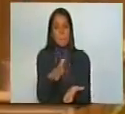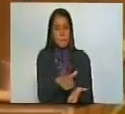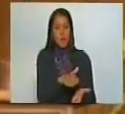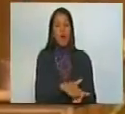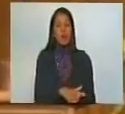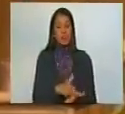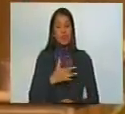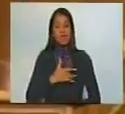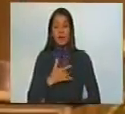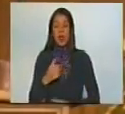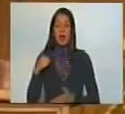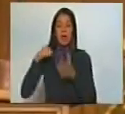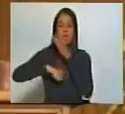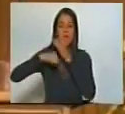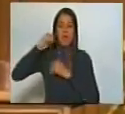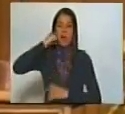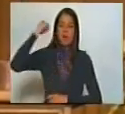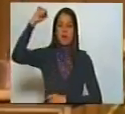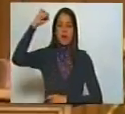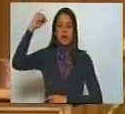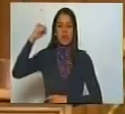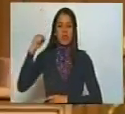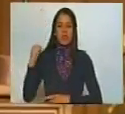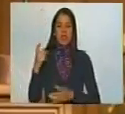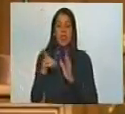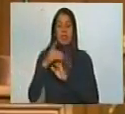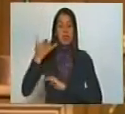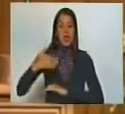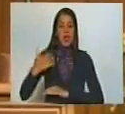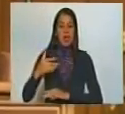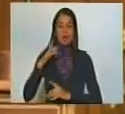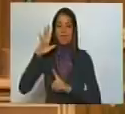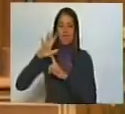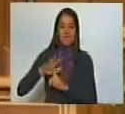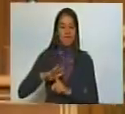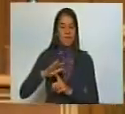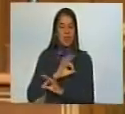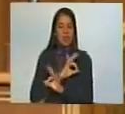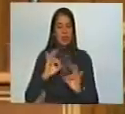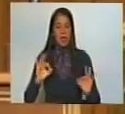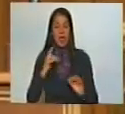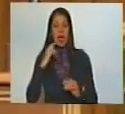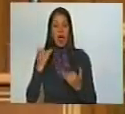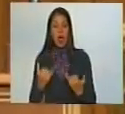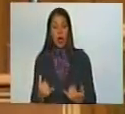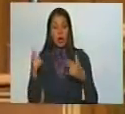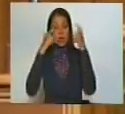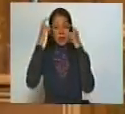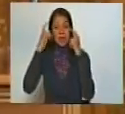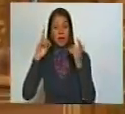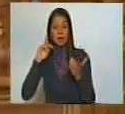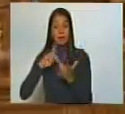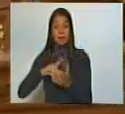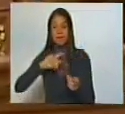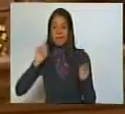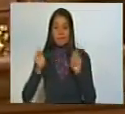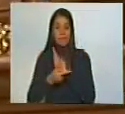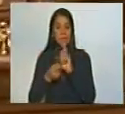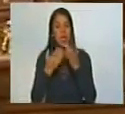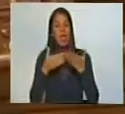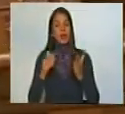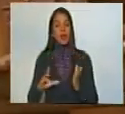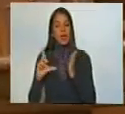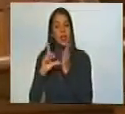a alzar su voz y hoy, en estos años de revolución, podemos decir que todos los estudiantes de educación